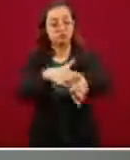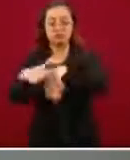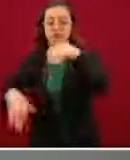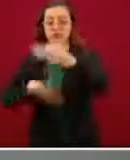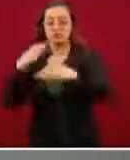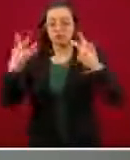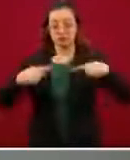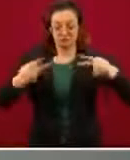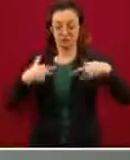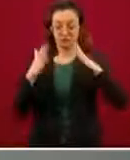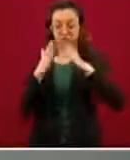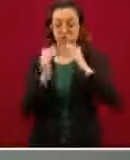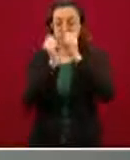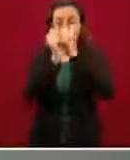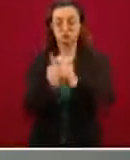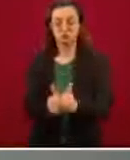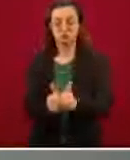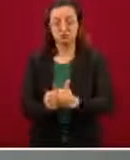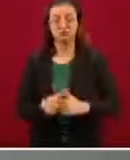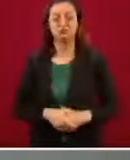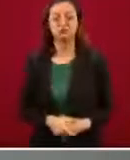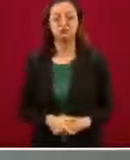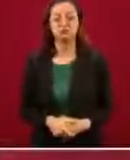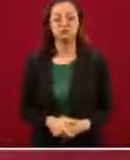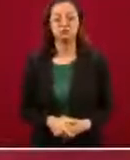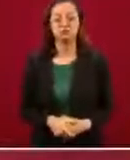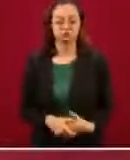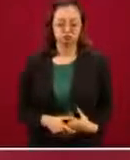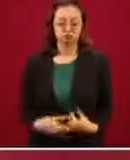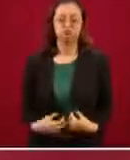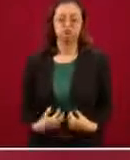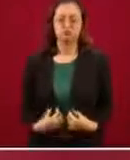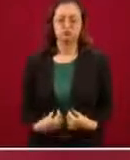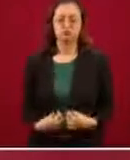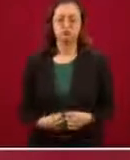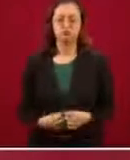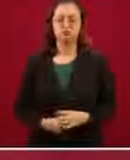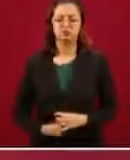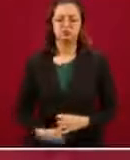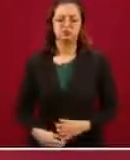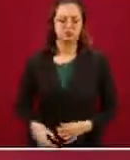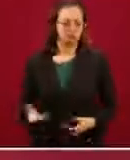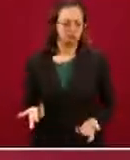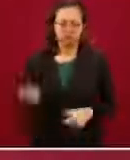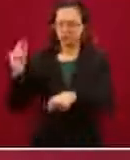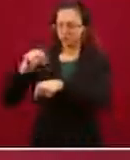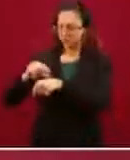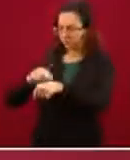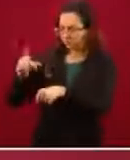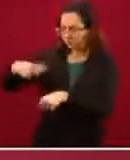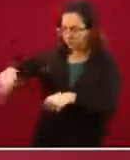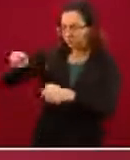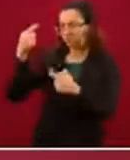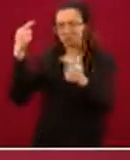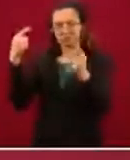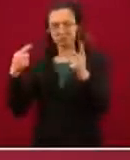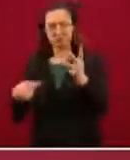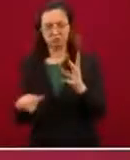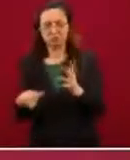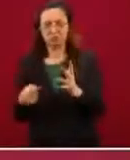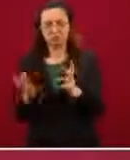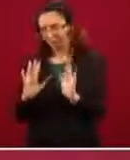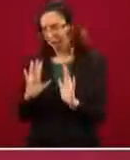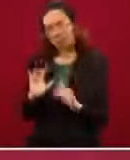casa? Siempre y cuando se consulte con los técnicos, con los médicos, y ya se está